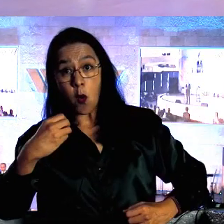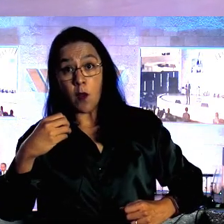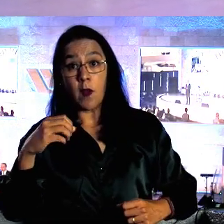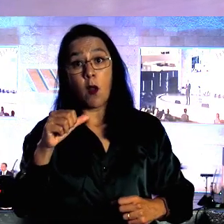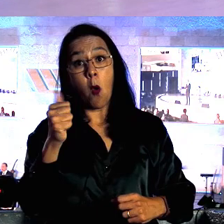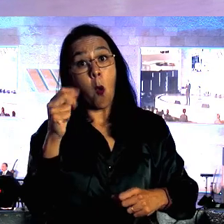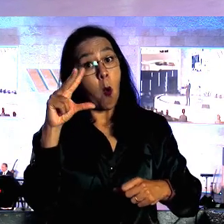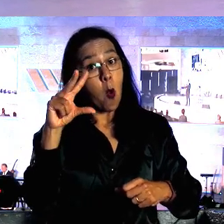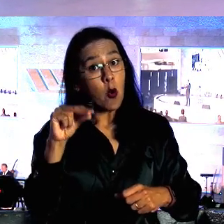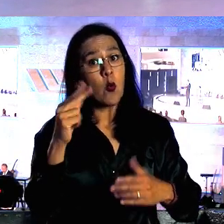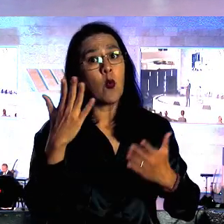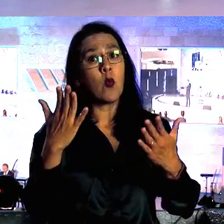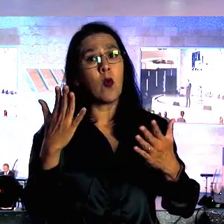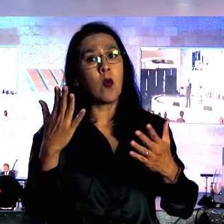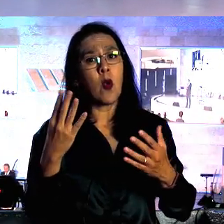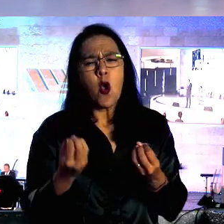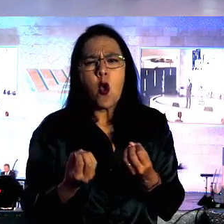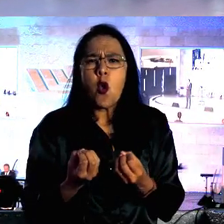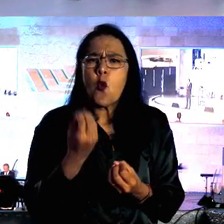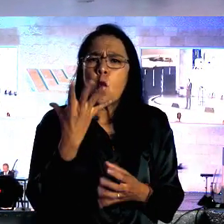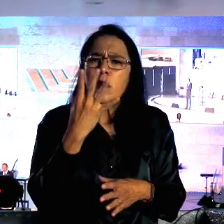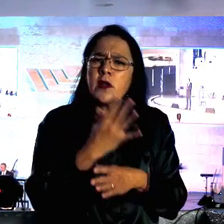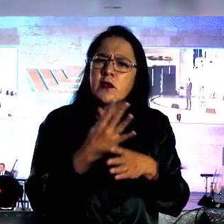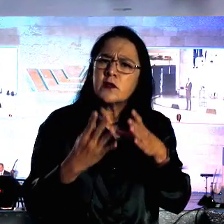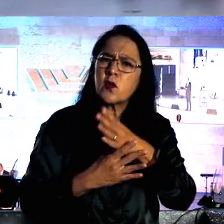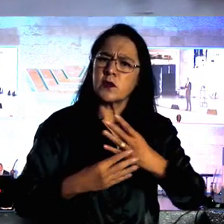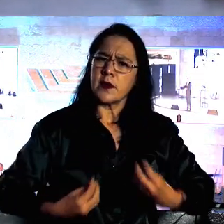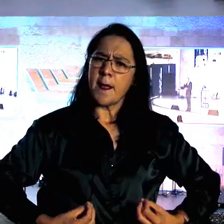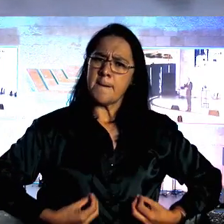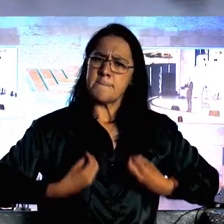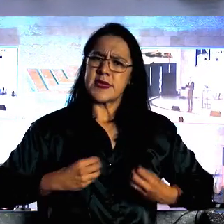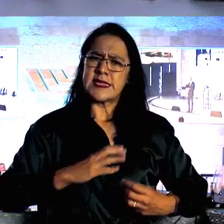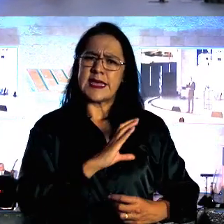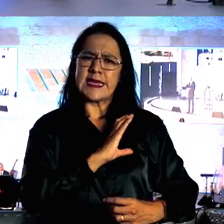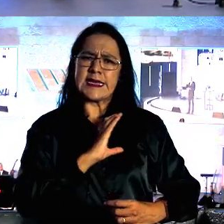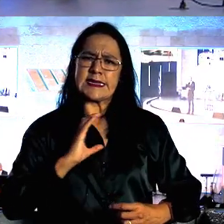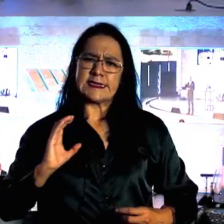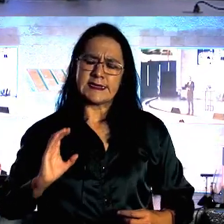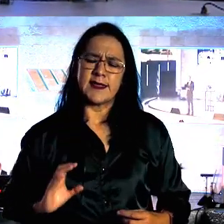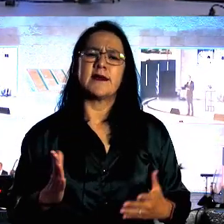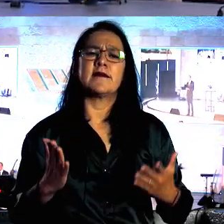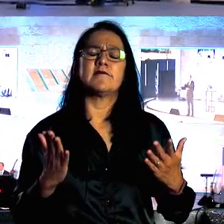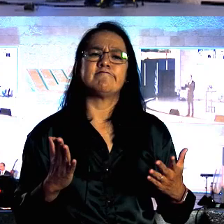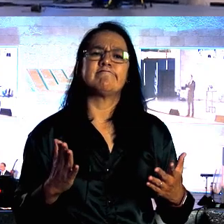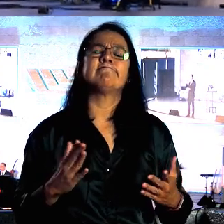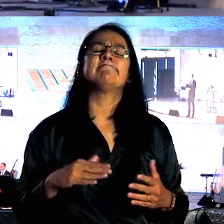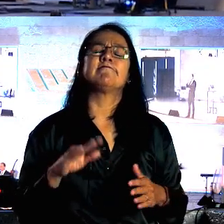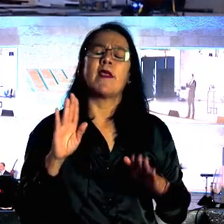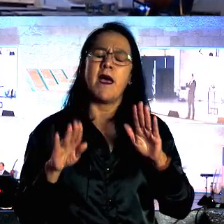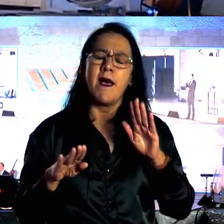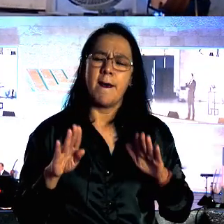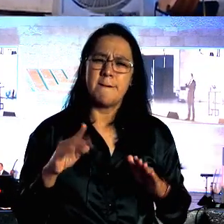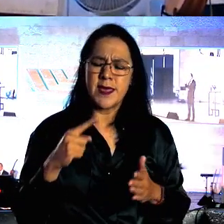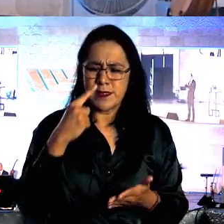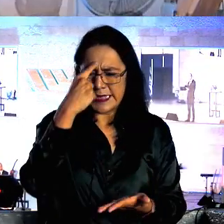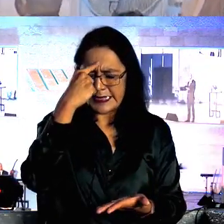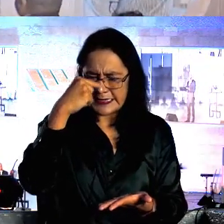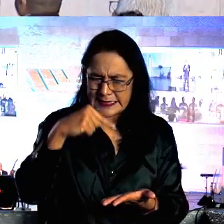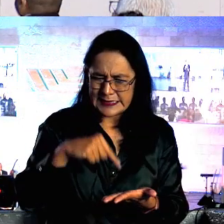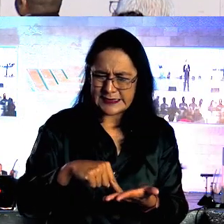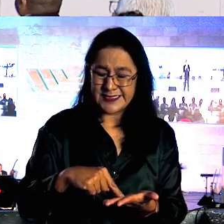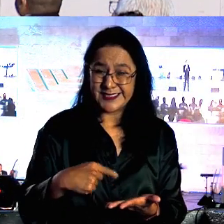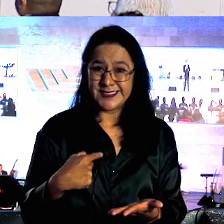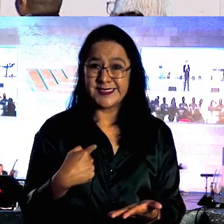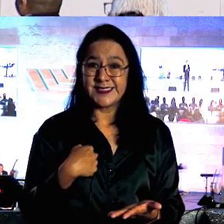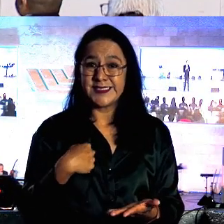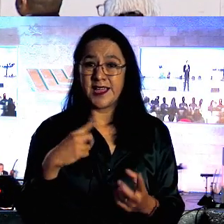¿cuántas cosas a lo mejor tienen que ver con la vida cristiana? pero ves como nosotros como creyentes tenemos la duda